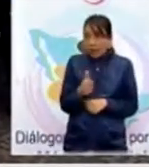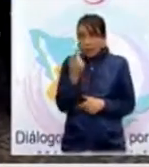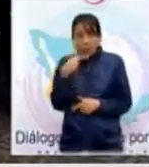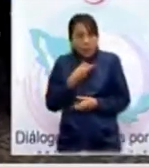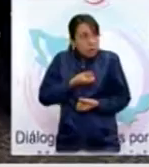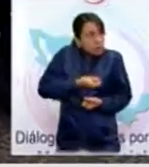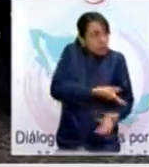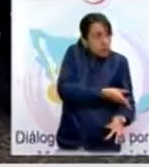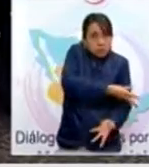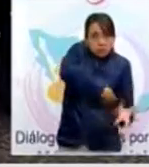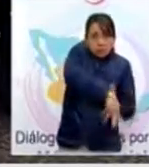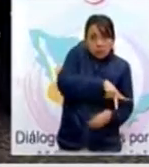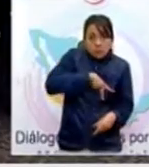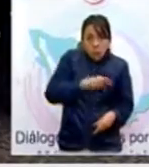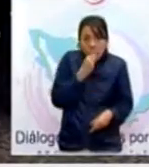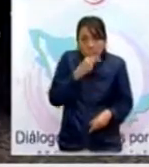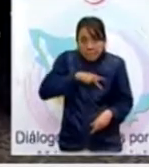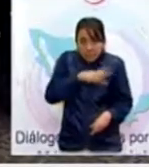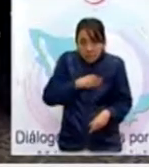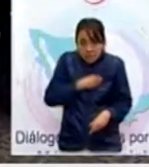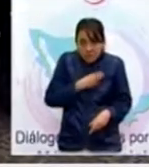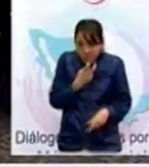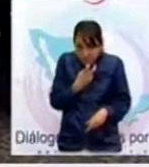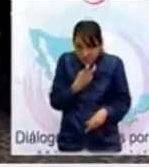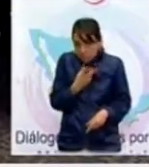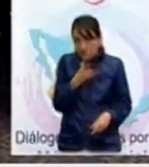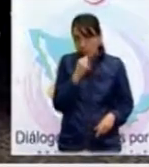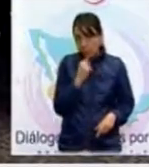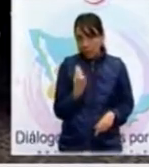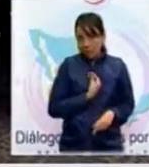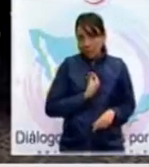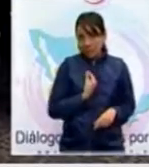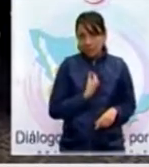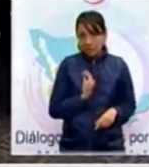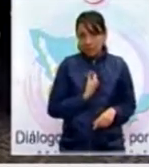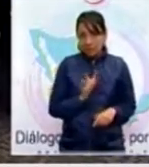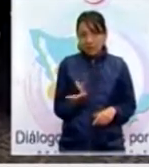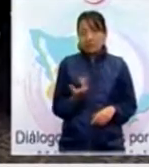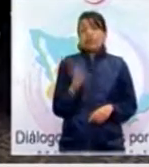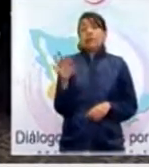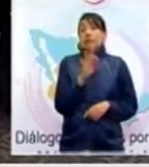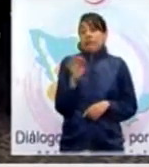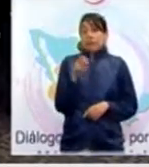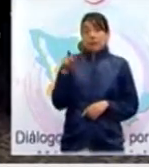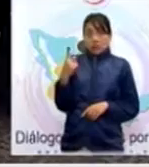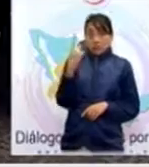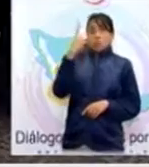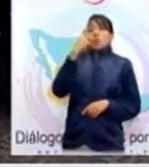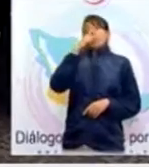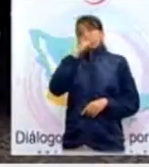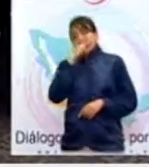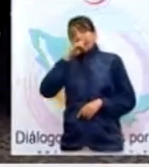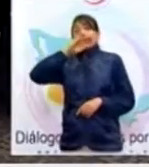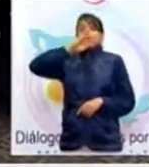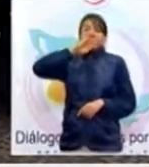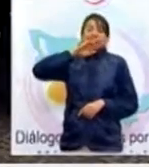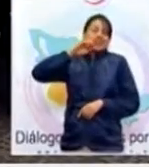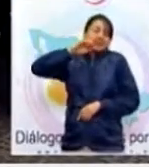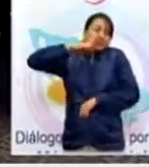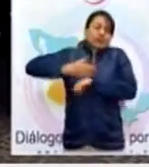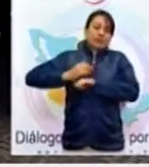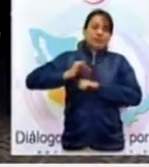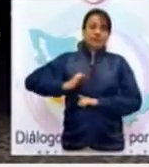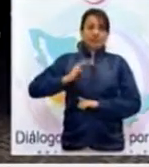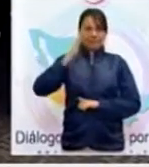hijos. Cuando una familia, o cuando un jefe de familia, ya no tiene los mínimos necesarios para alimentar a sus